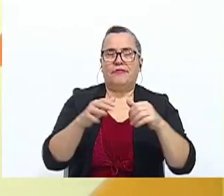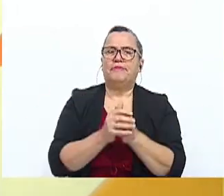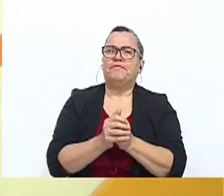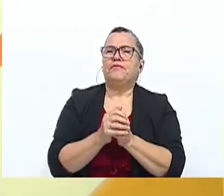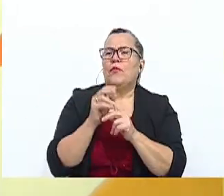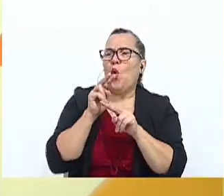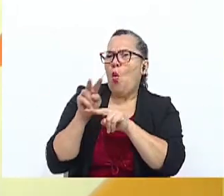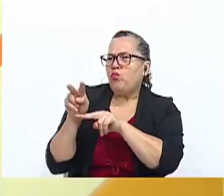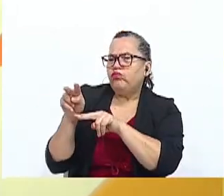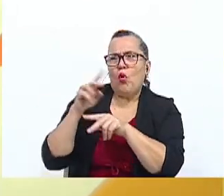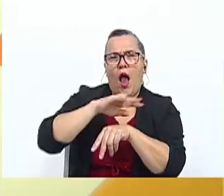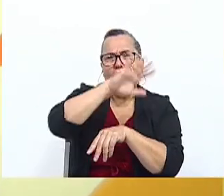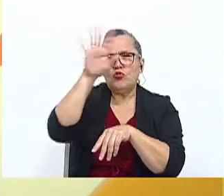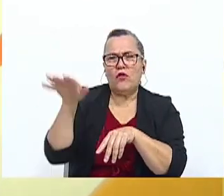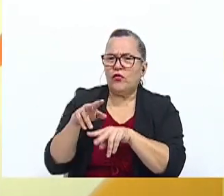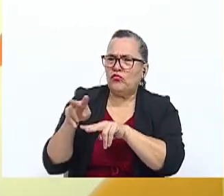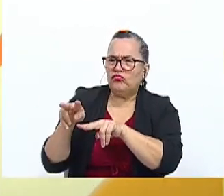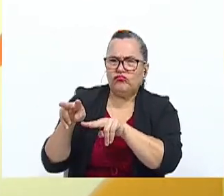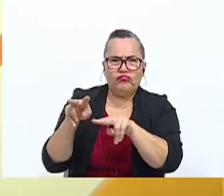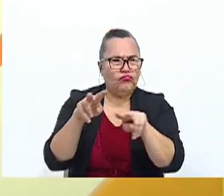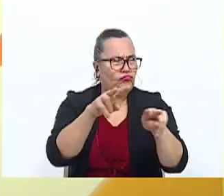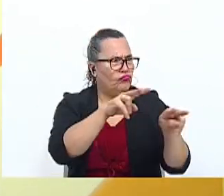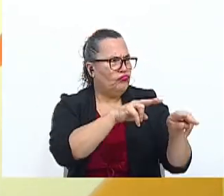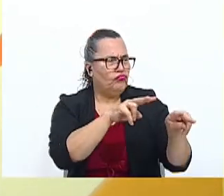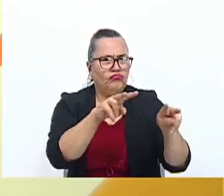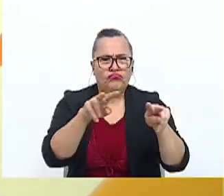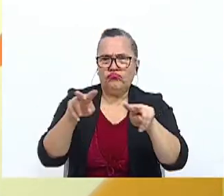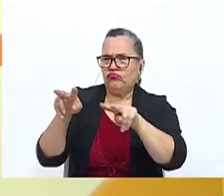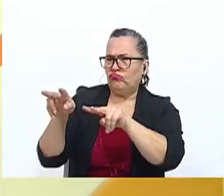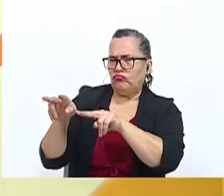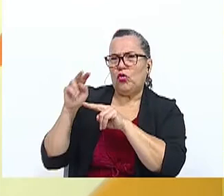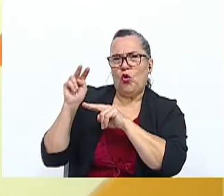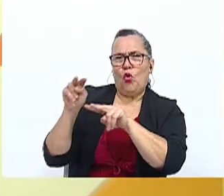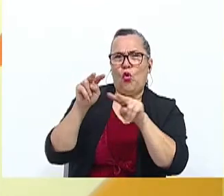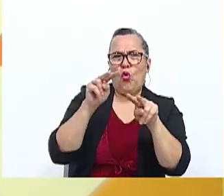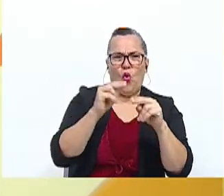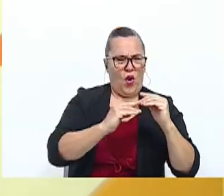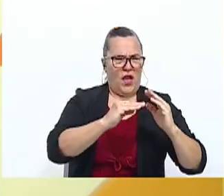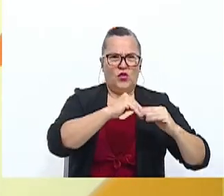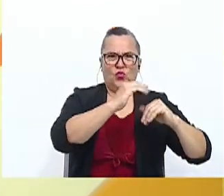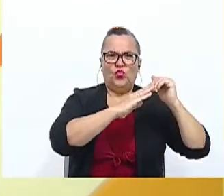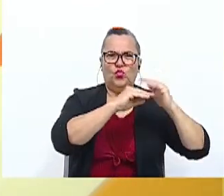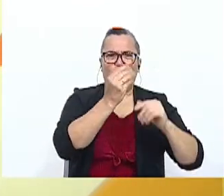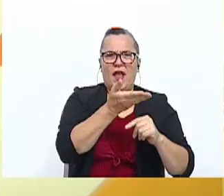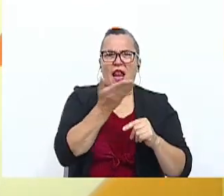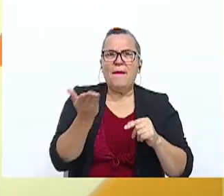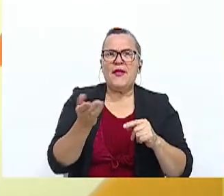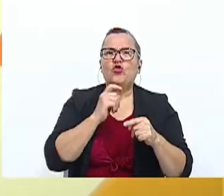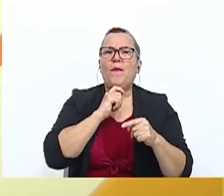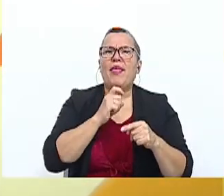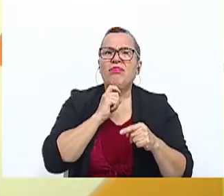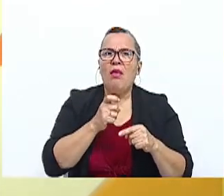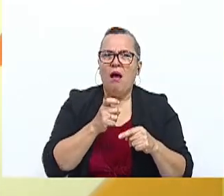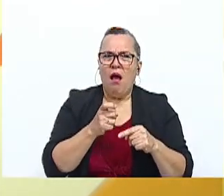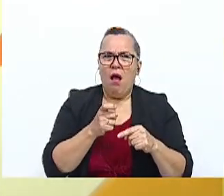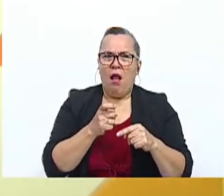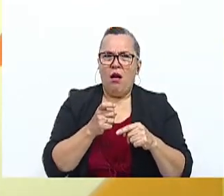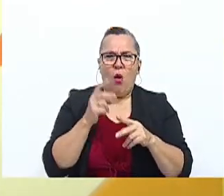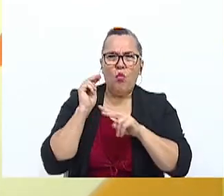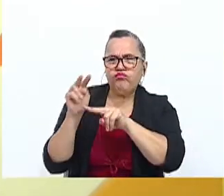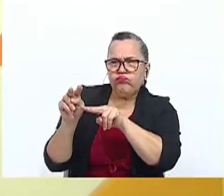a su alrededor. ¿A dónde encontramos estructuras o elementos metálicos? Observen por